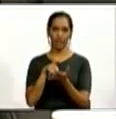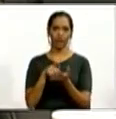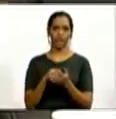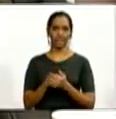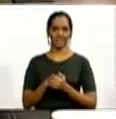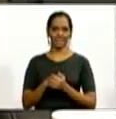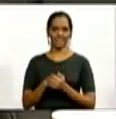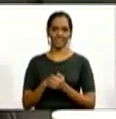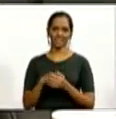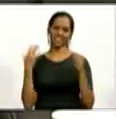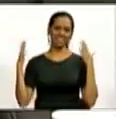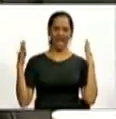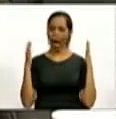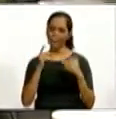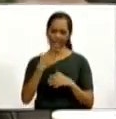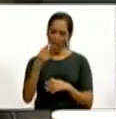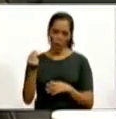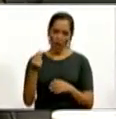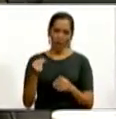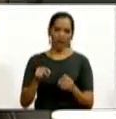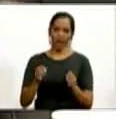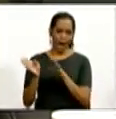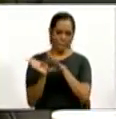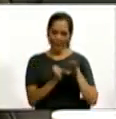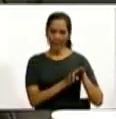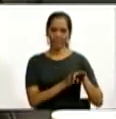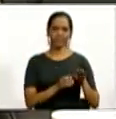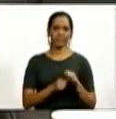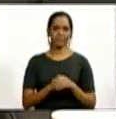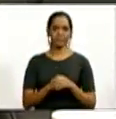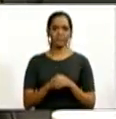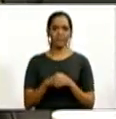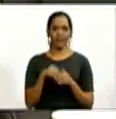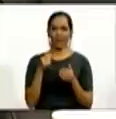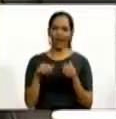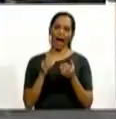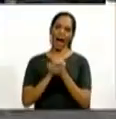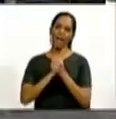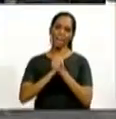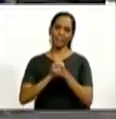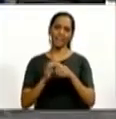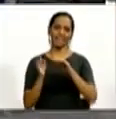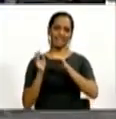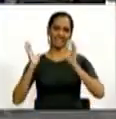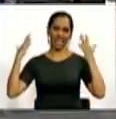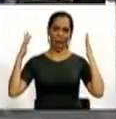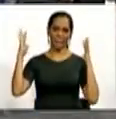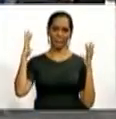esa... No, samba, aparte de samba. Venga, chapada para una samba,